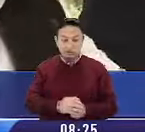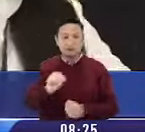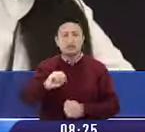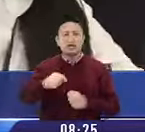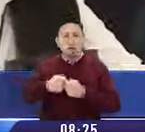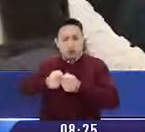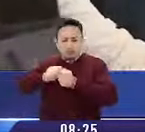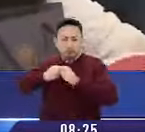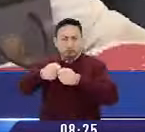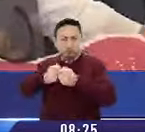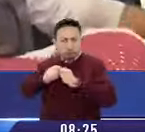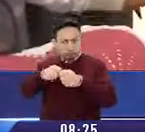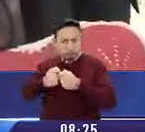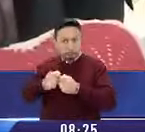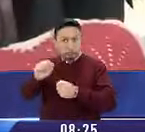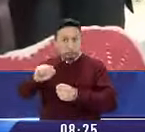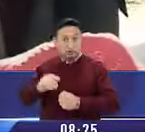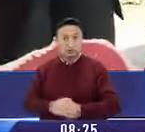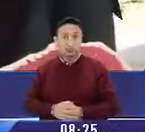tejido elaborado a mano,